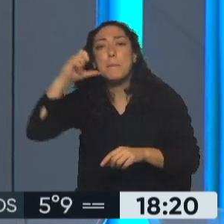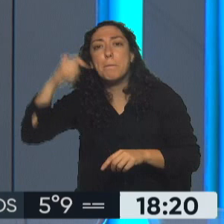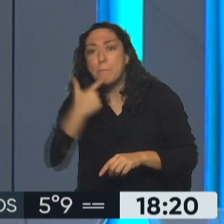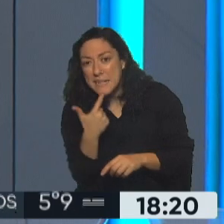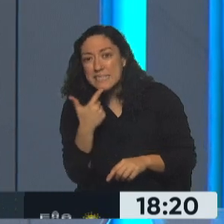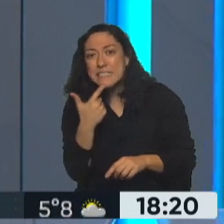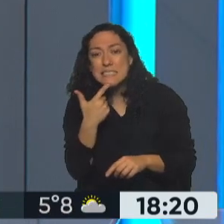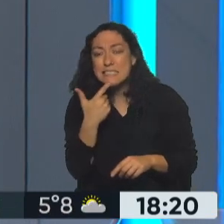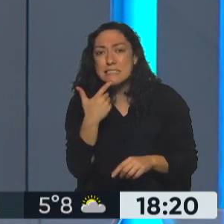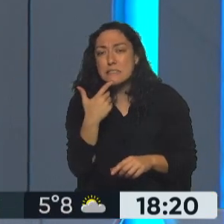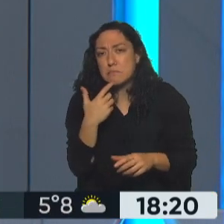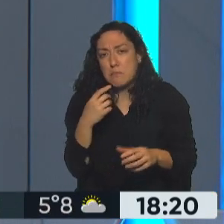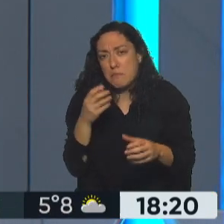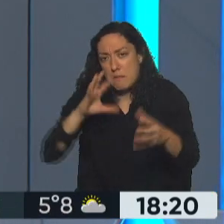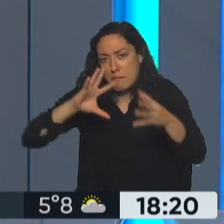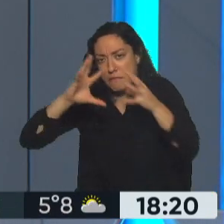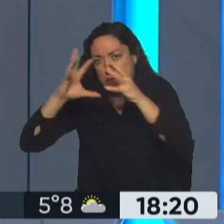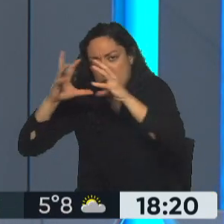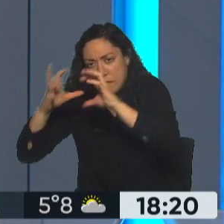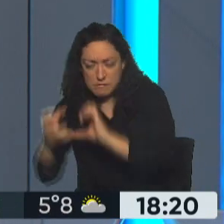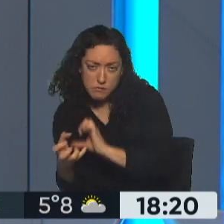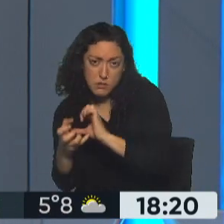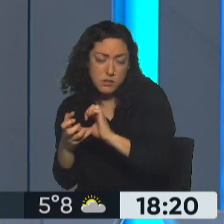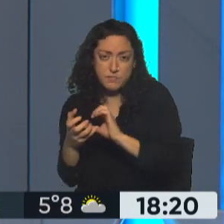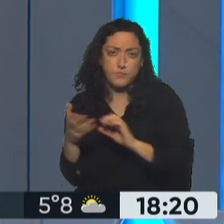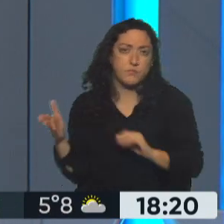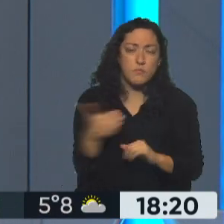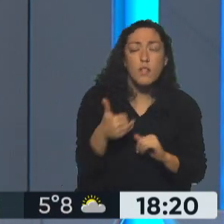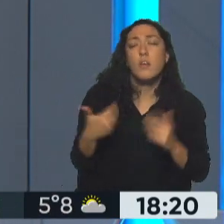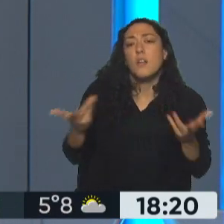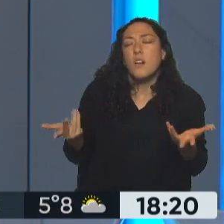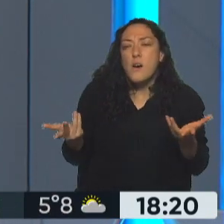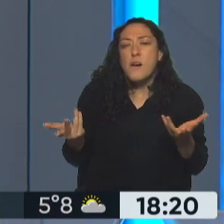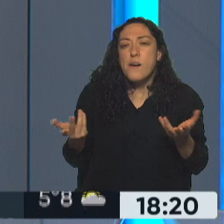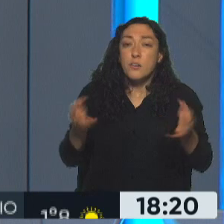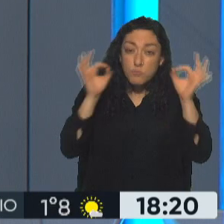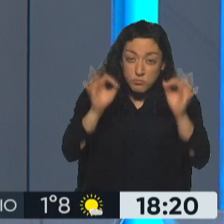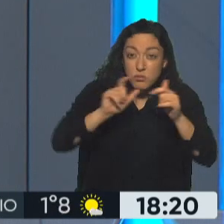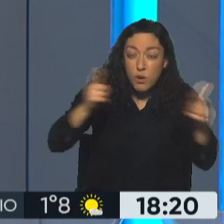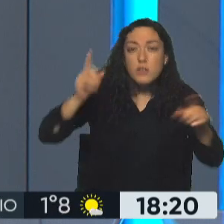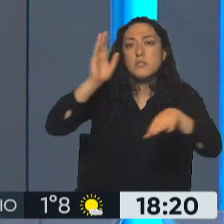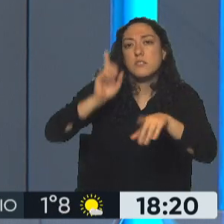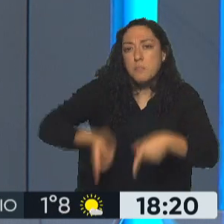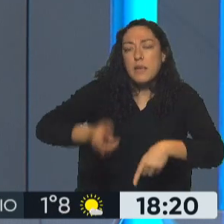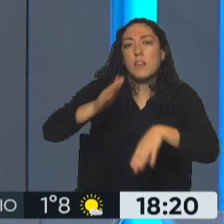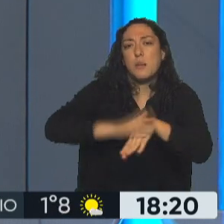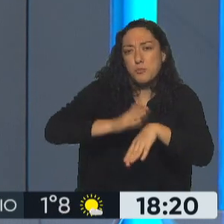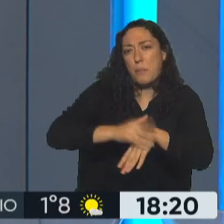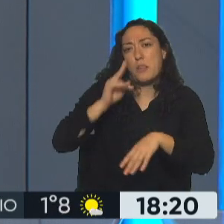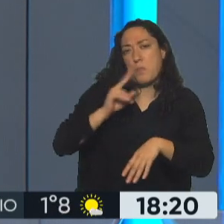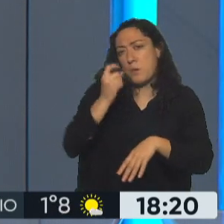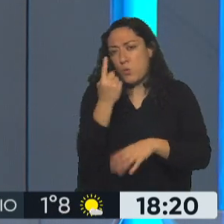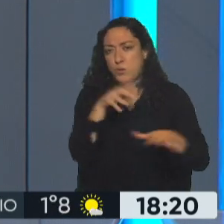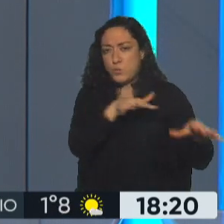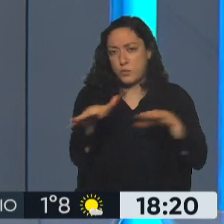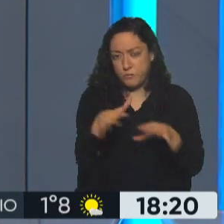empresa desarticulado y, como eso no le bastó, fue el responsable de la bomba del 2001.